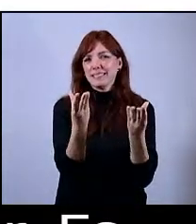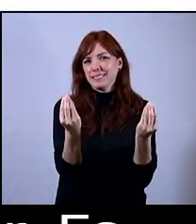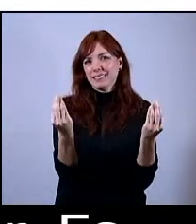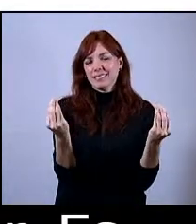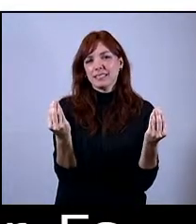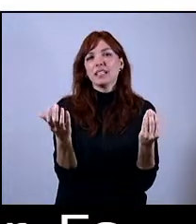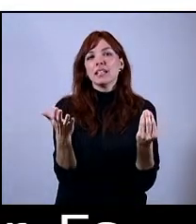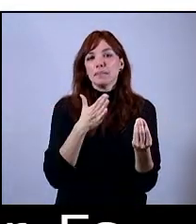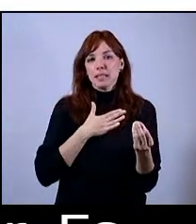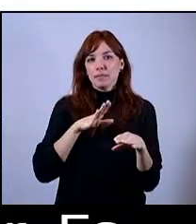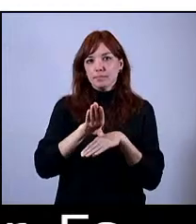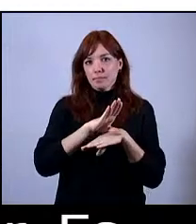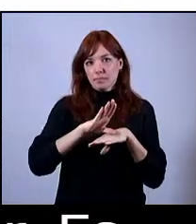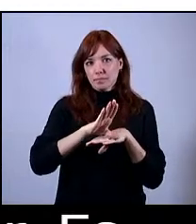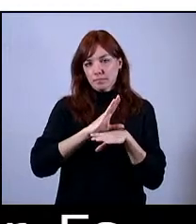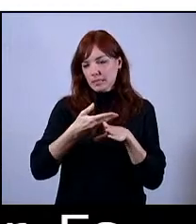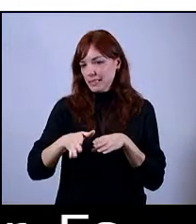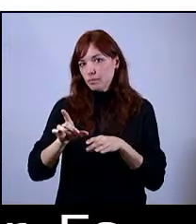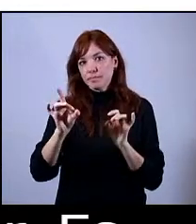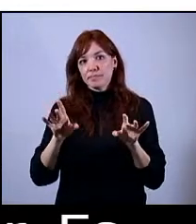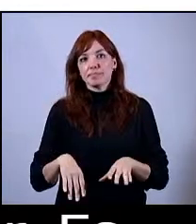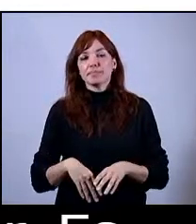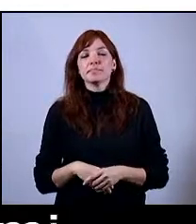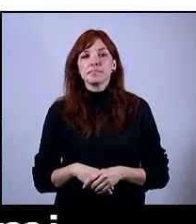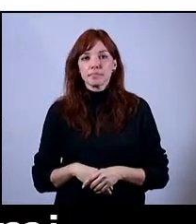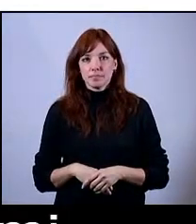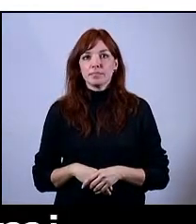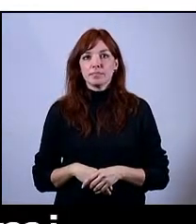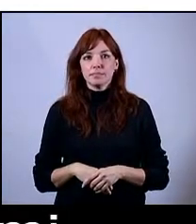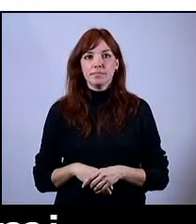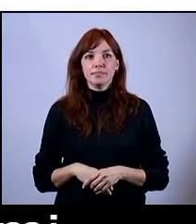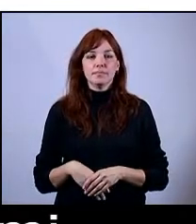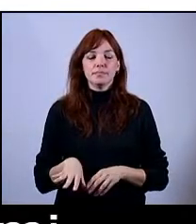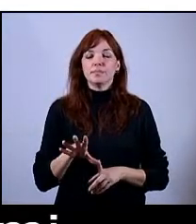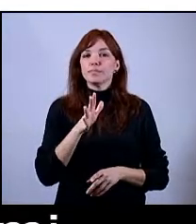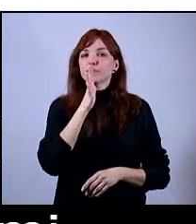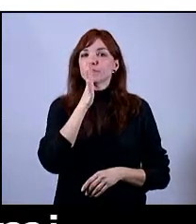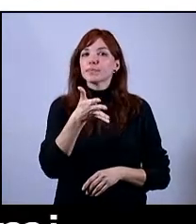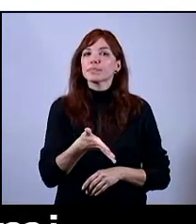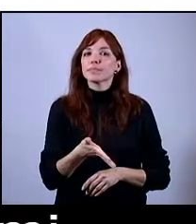para mi consejería y para el resto, porque este